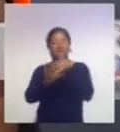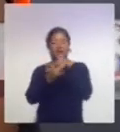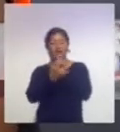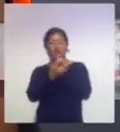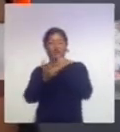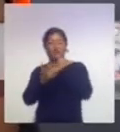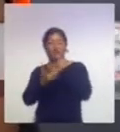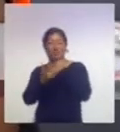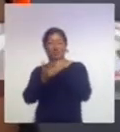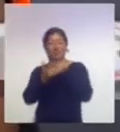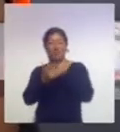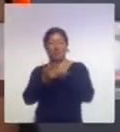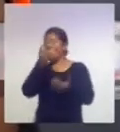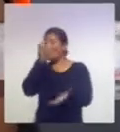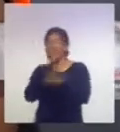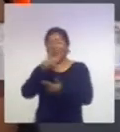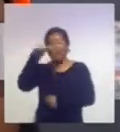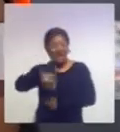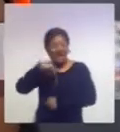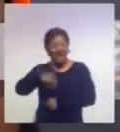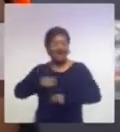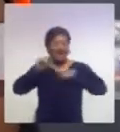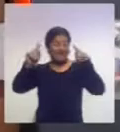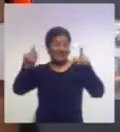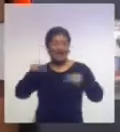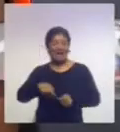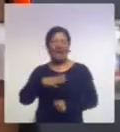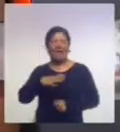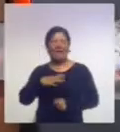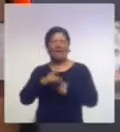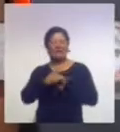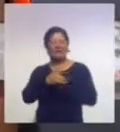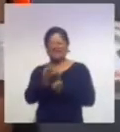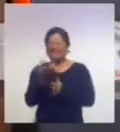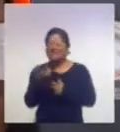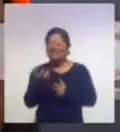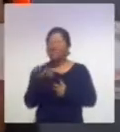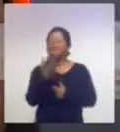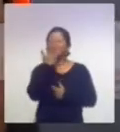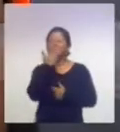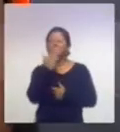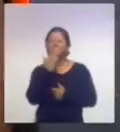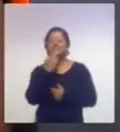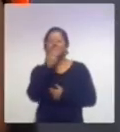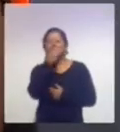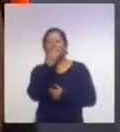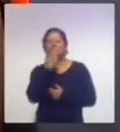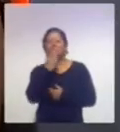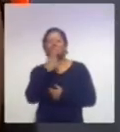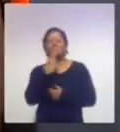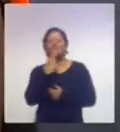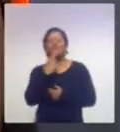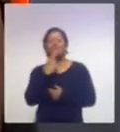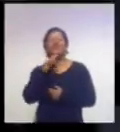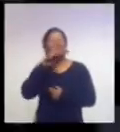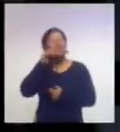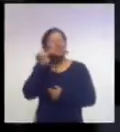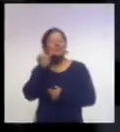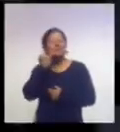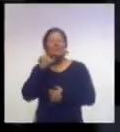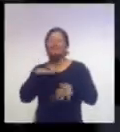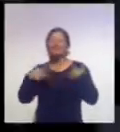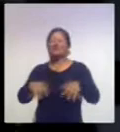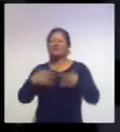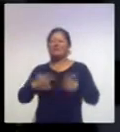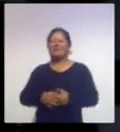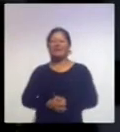tuna, uh-huh, que solamente se da en esta parte de nuestro estado. Claro. Grande, dulce, jugosa. Decían, ¿qué es? Se ve rico. No, pues es que sí